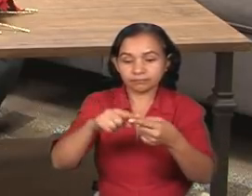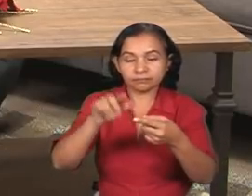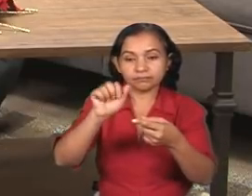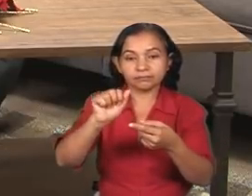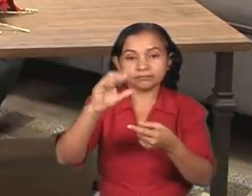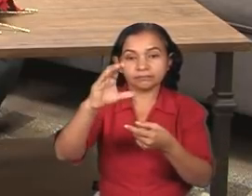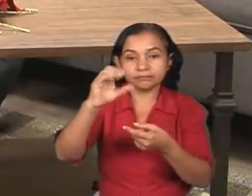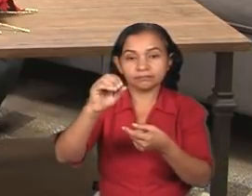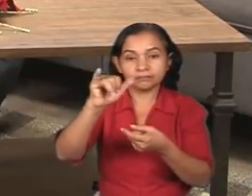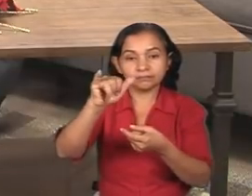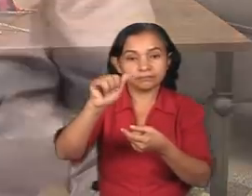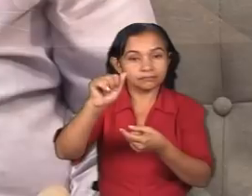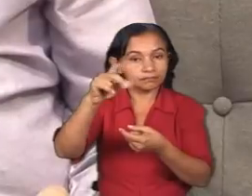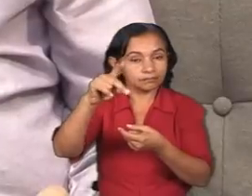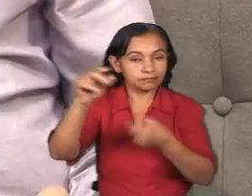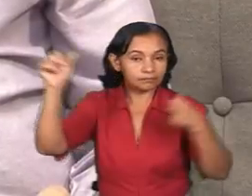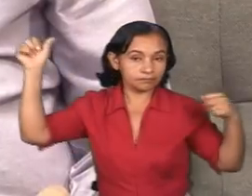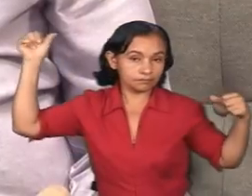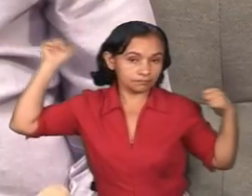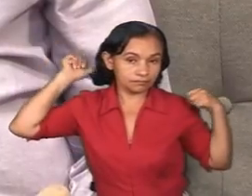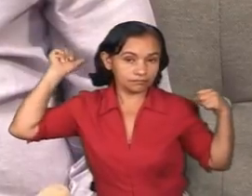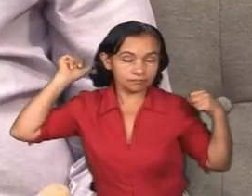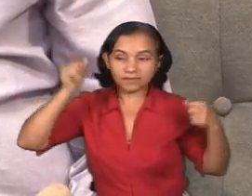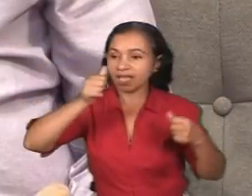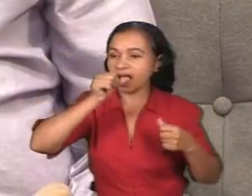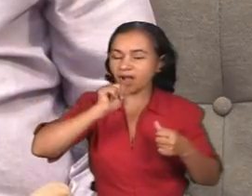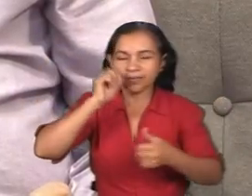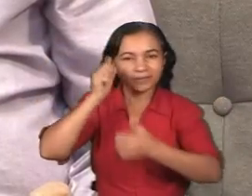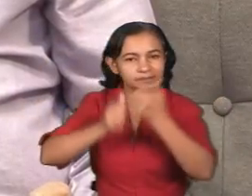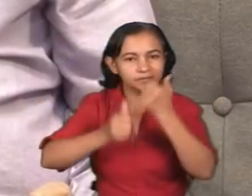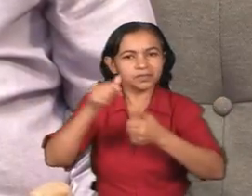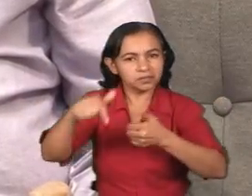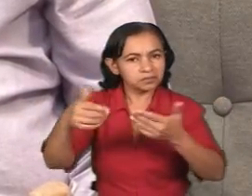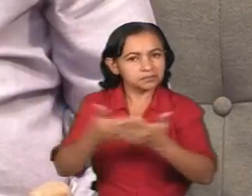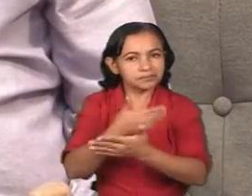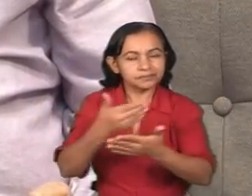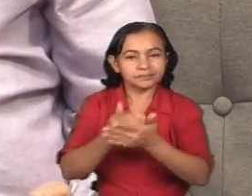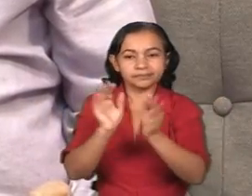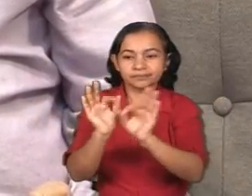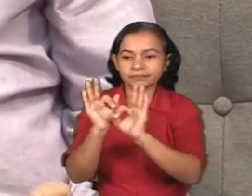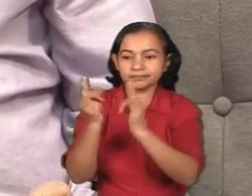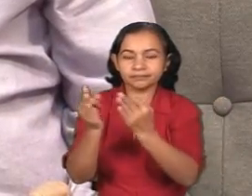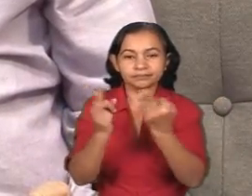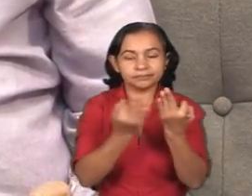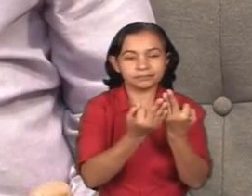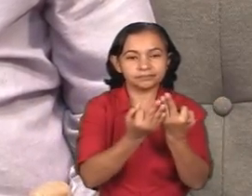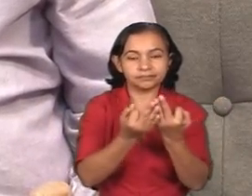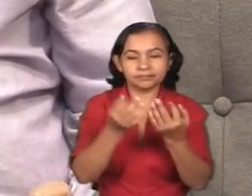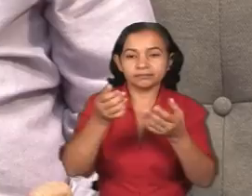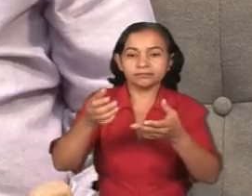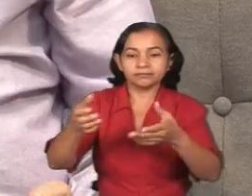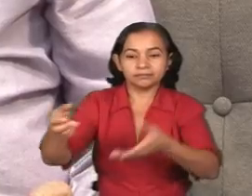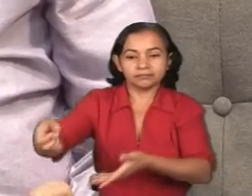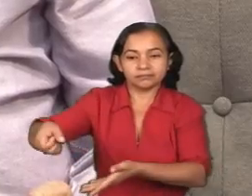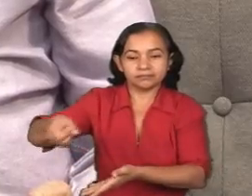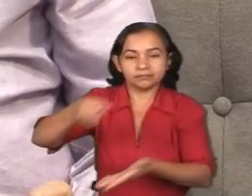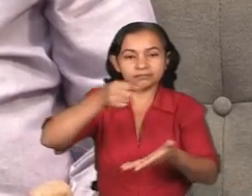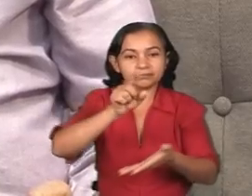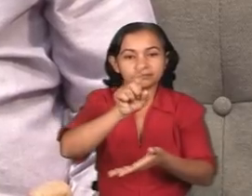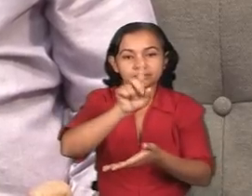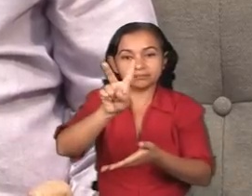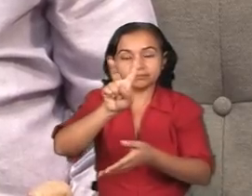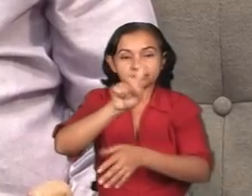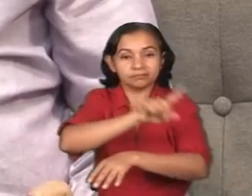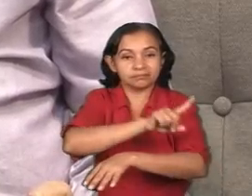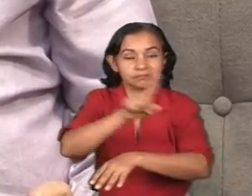Acoyapa. Acoyapa era una ciudad histórica con problemas de agua potable, que prácticamente las familias se abastecían con cisternas o que cada 12 días en los tiempos de